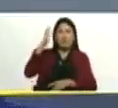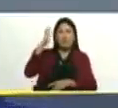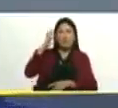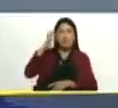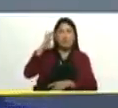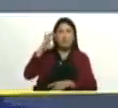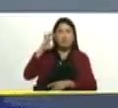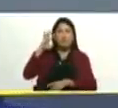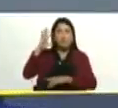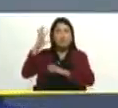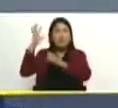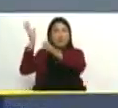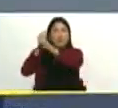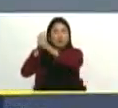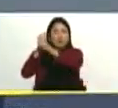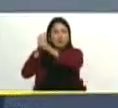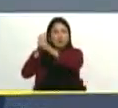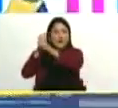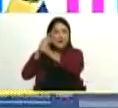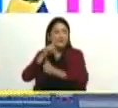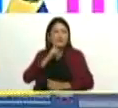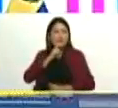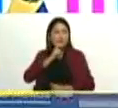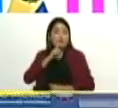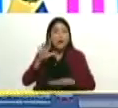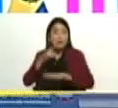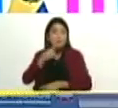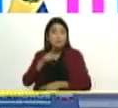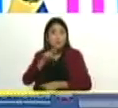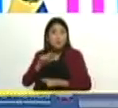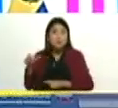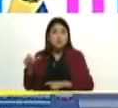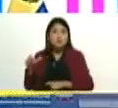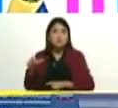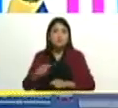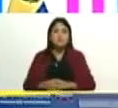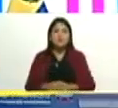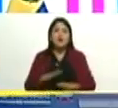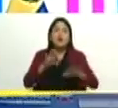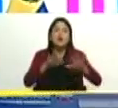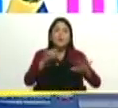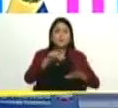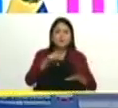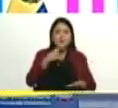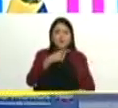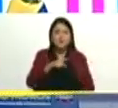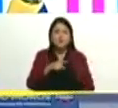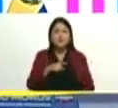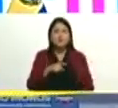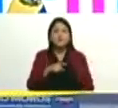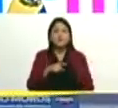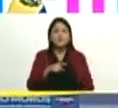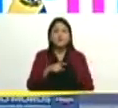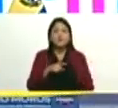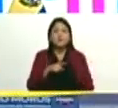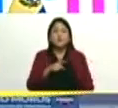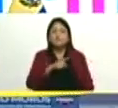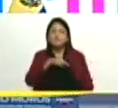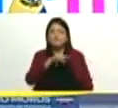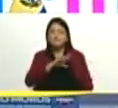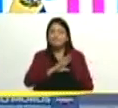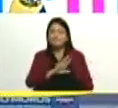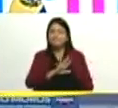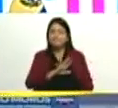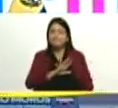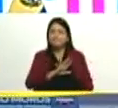Difícil de concretar, dirán otros. Inclusive habrá quienes piensen que un mundo así es imposible.